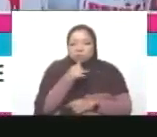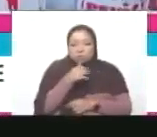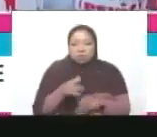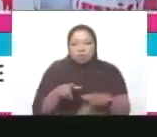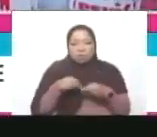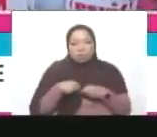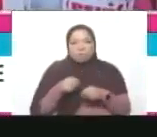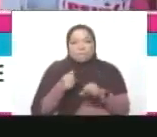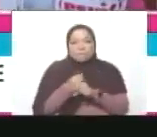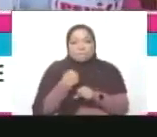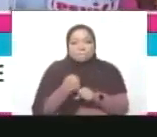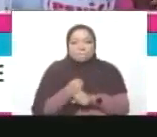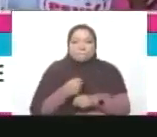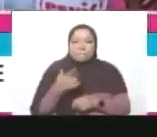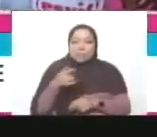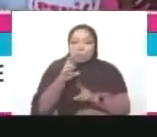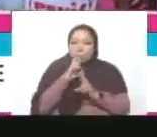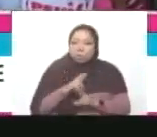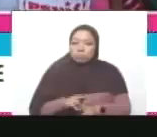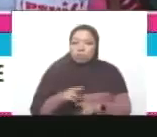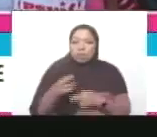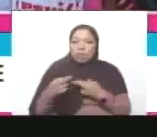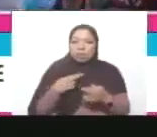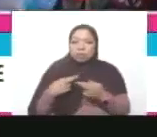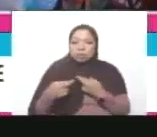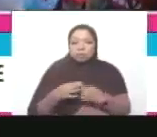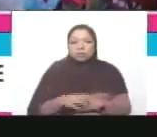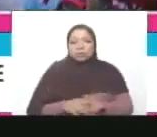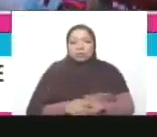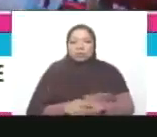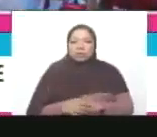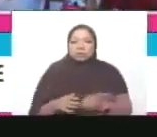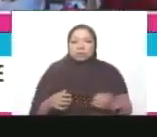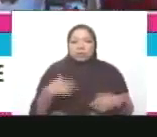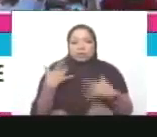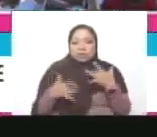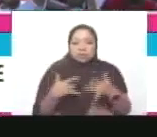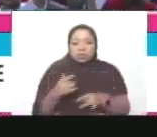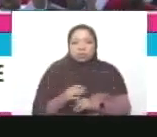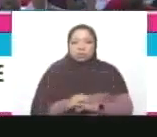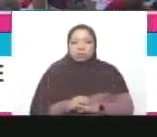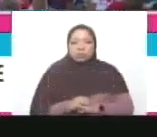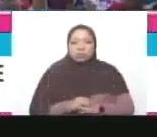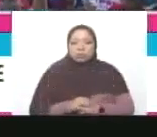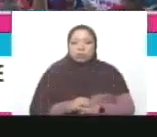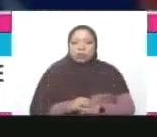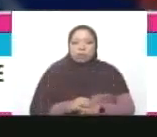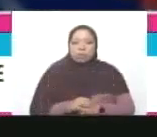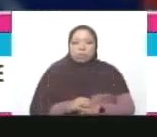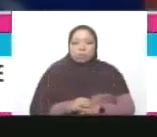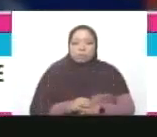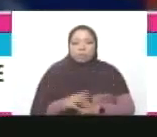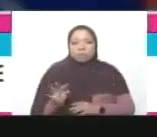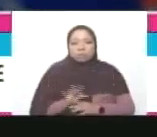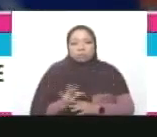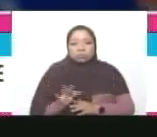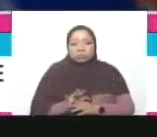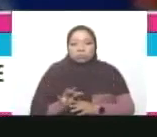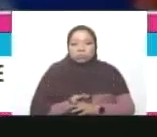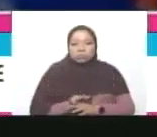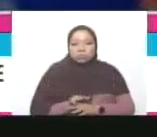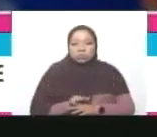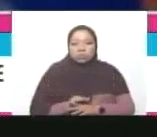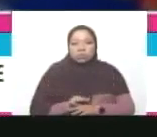recibido respuestas pues con relación a esas peticiones que venimos haciendo. Nos ha funcionado,